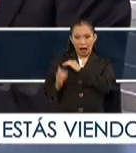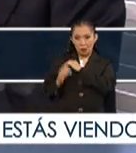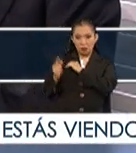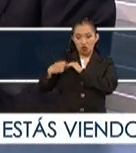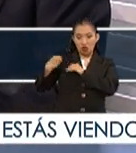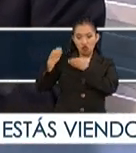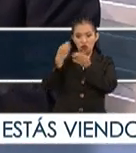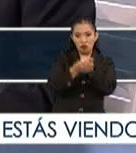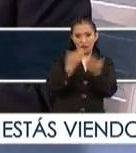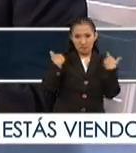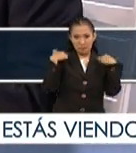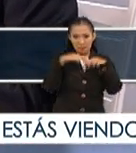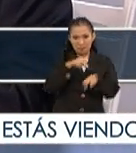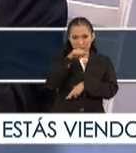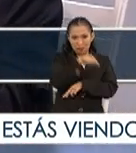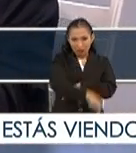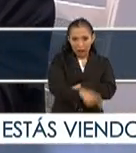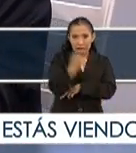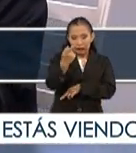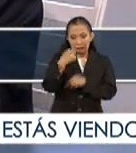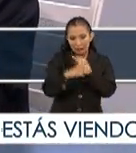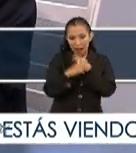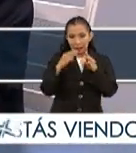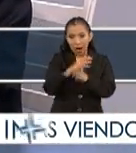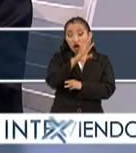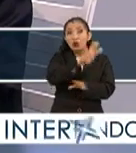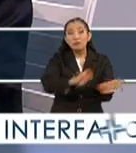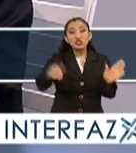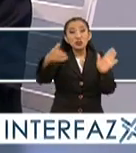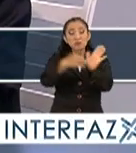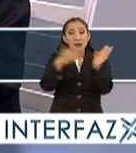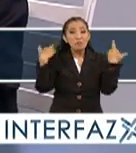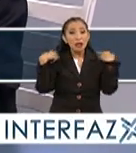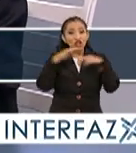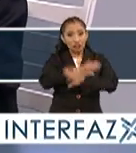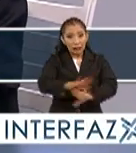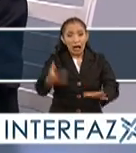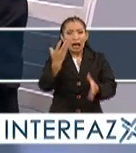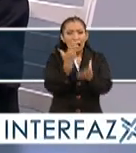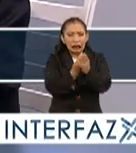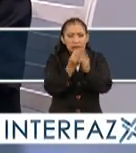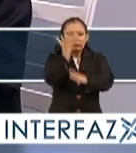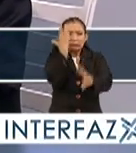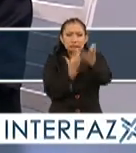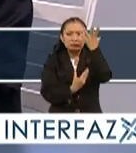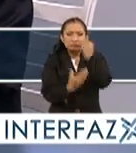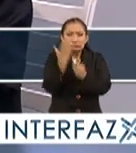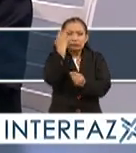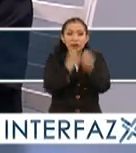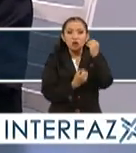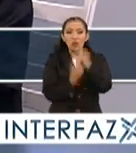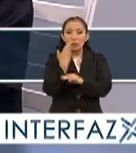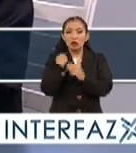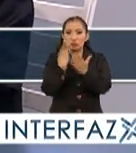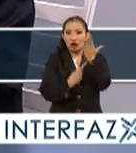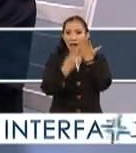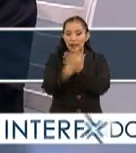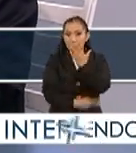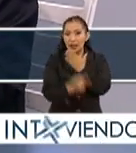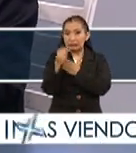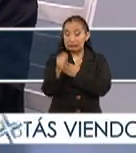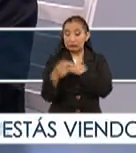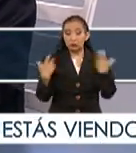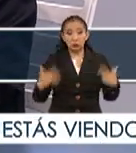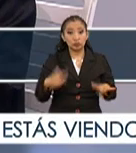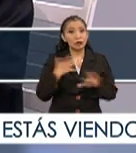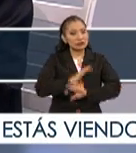pusimos a disposición de los maestros esta herramienta, más de 900.000 maestros ya se han capacitado en los nuevos planes y programas. Así es